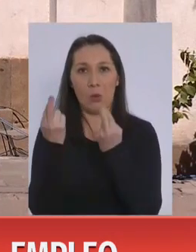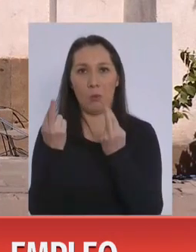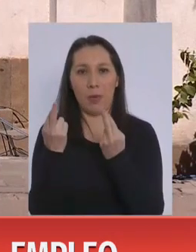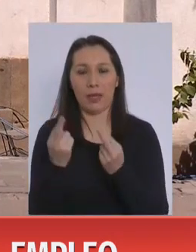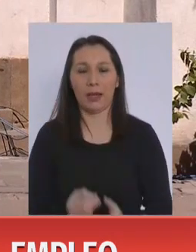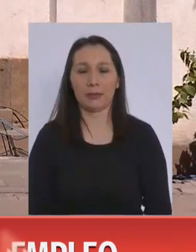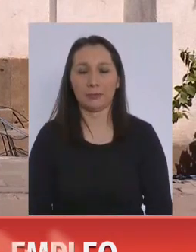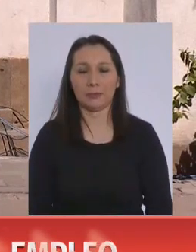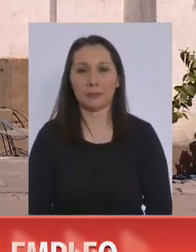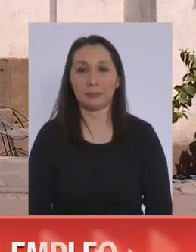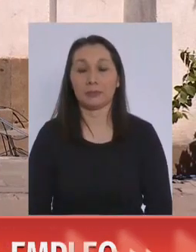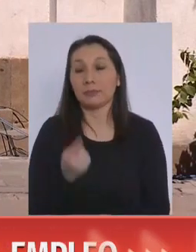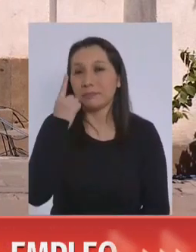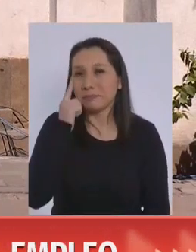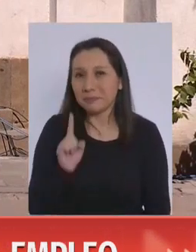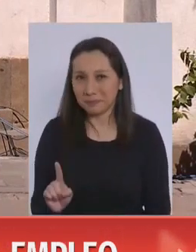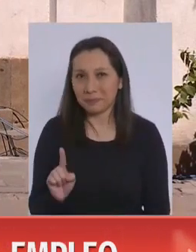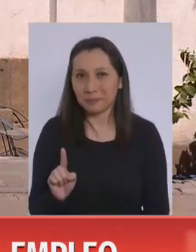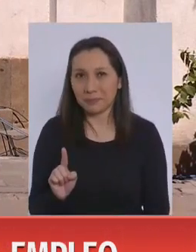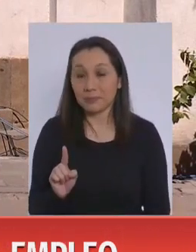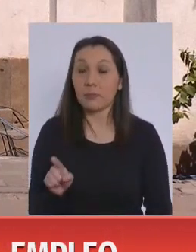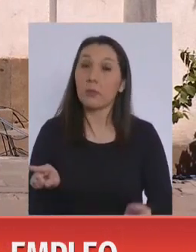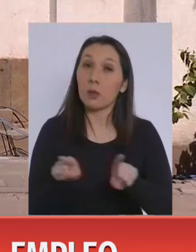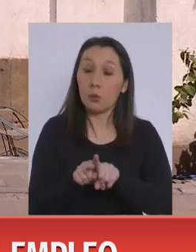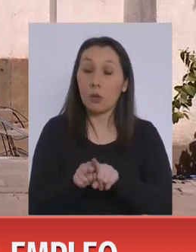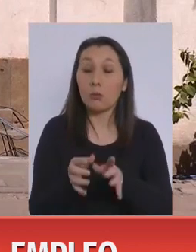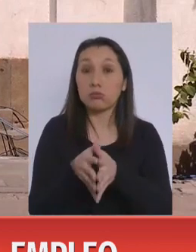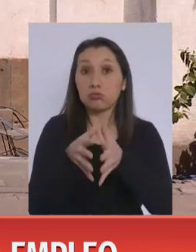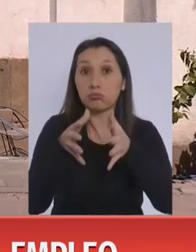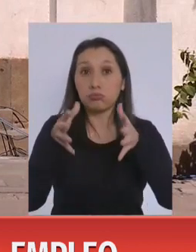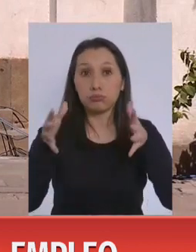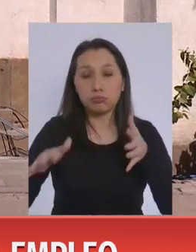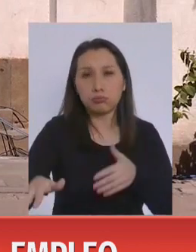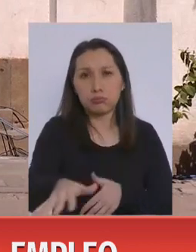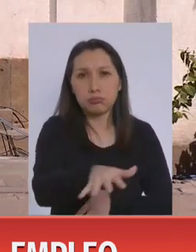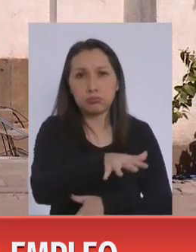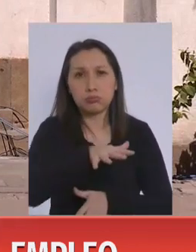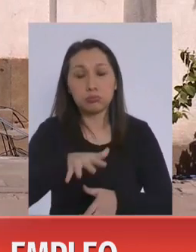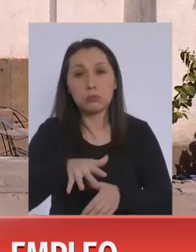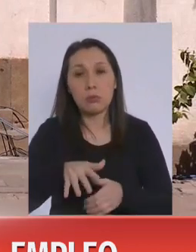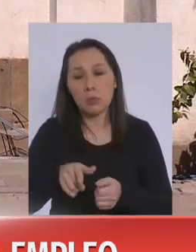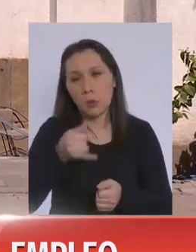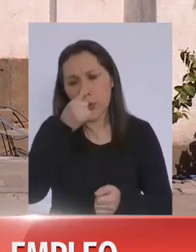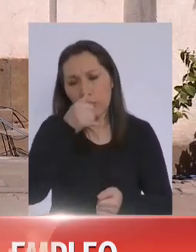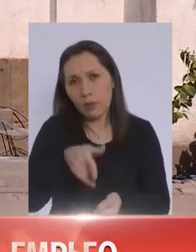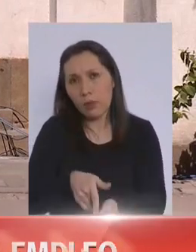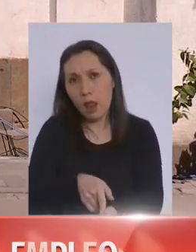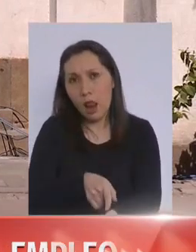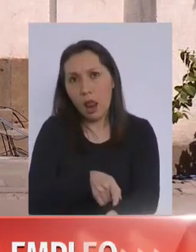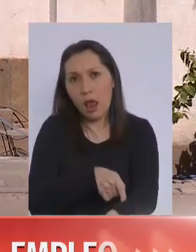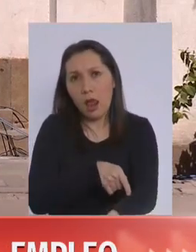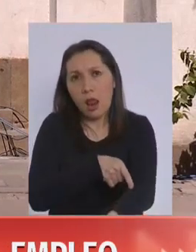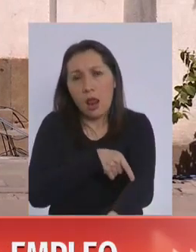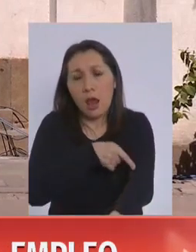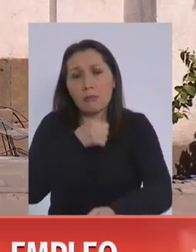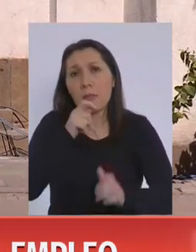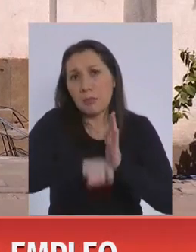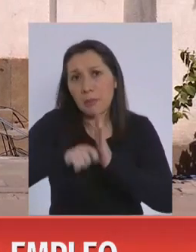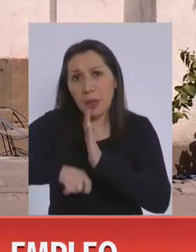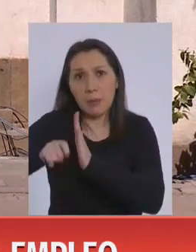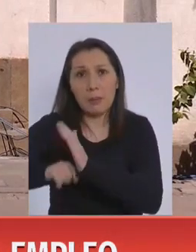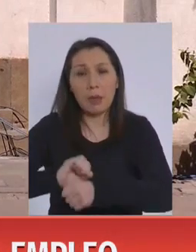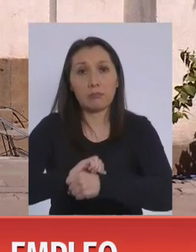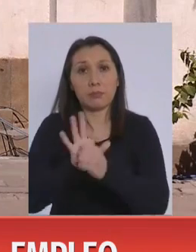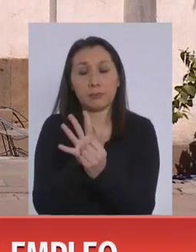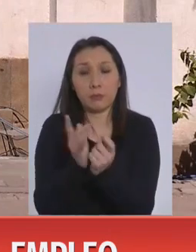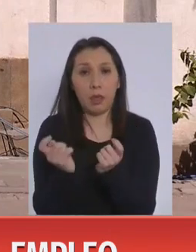recupera. Sin embargo, dada la magnitud y la extensión de esta pandemia y de